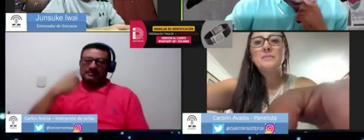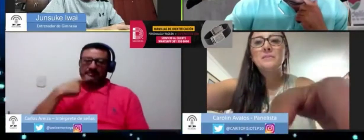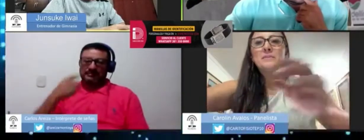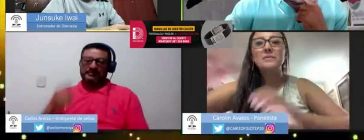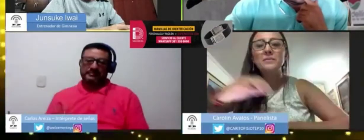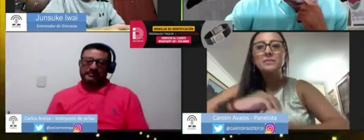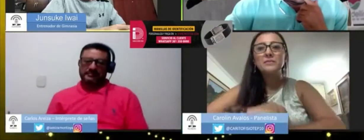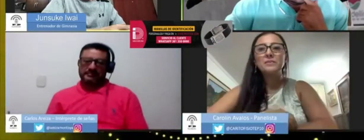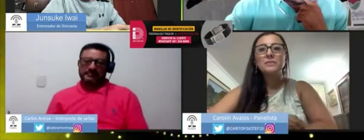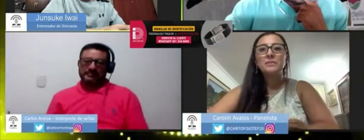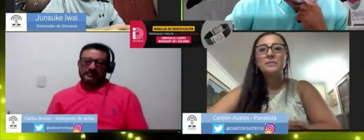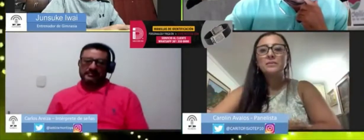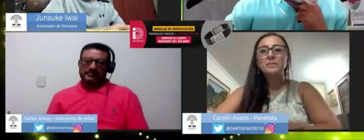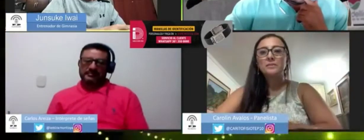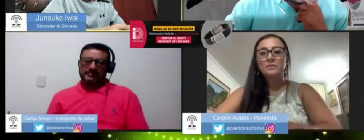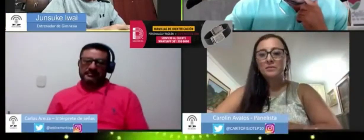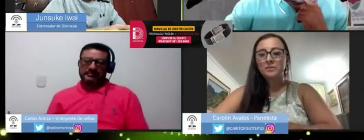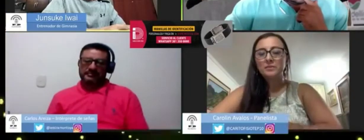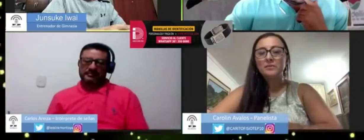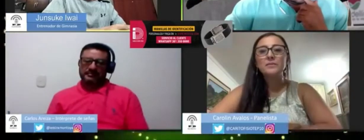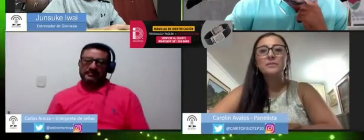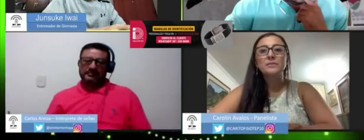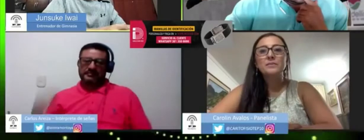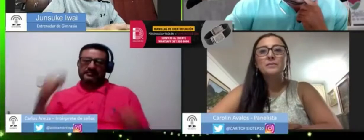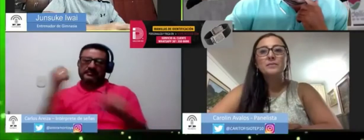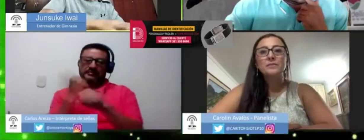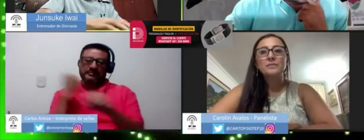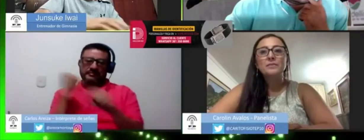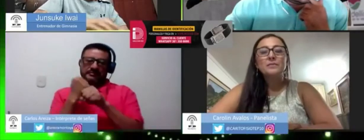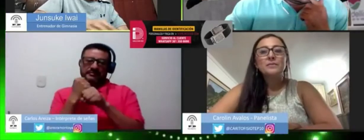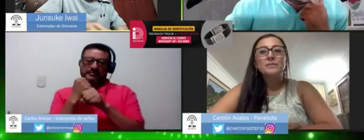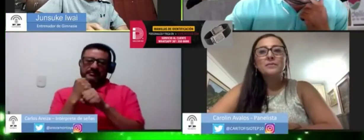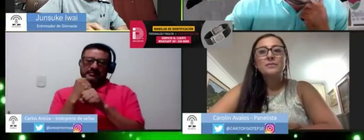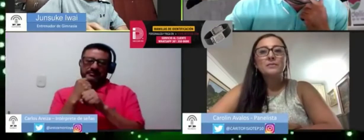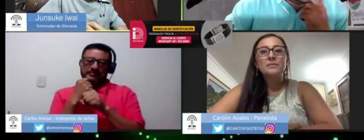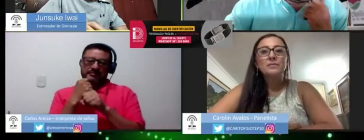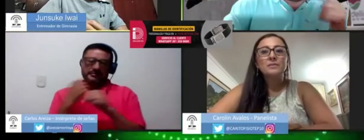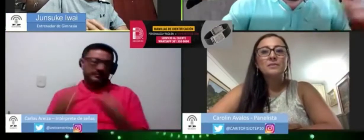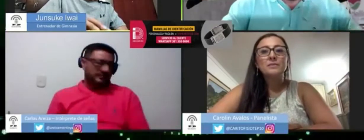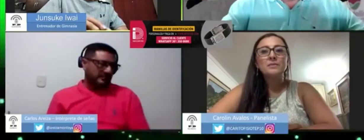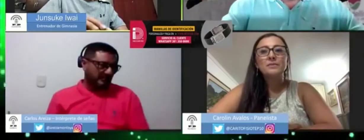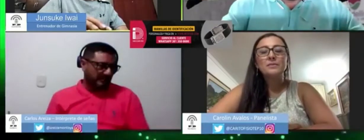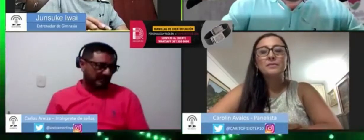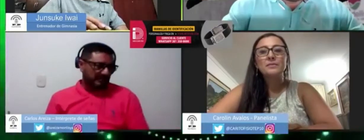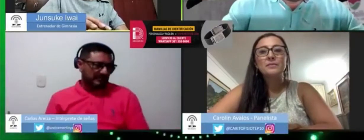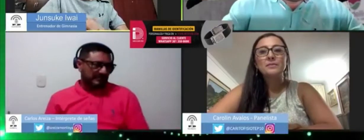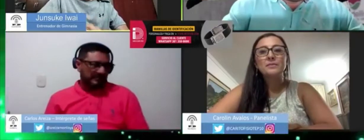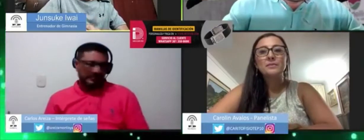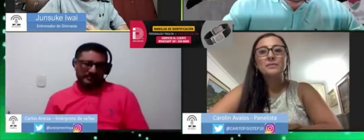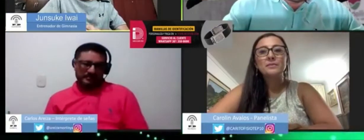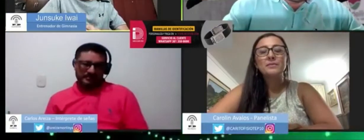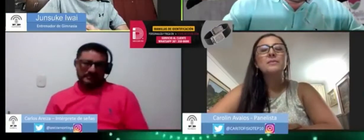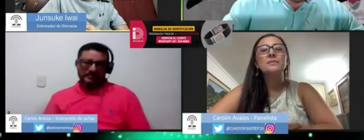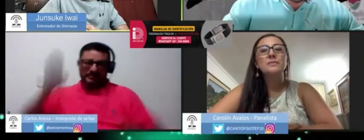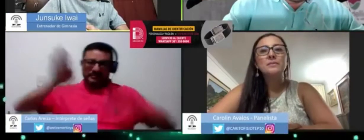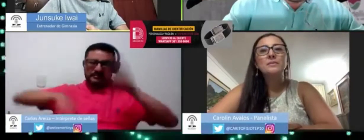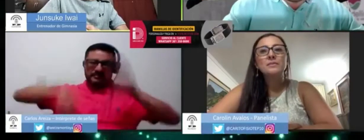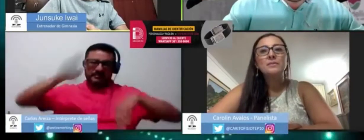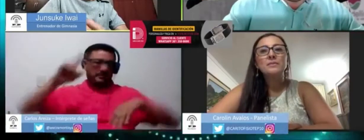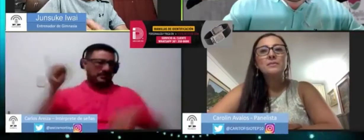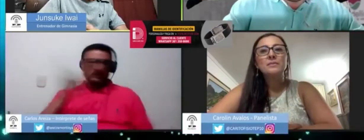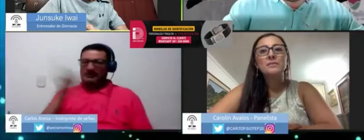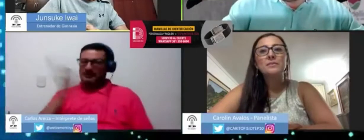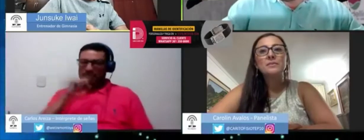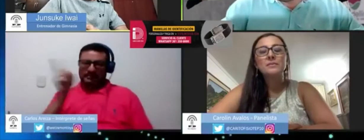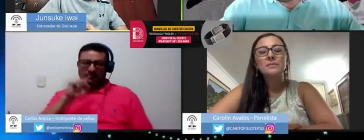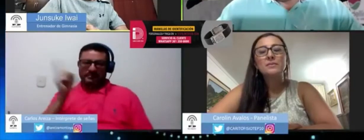tiene misma disciplina de trabajo, no es que él indisciplinado, sino